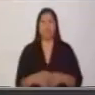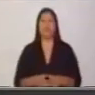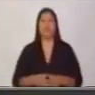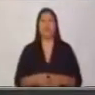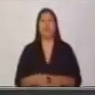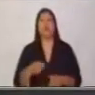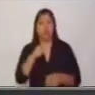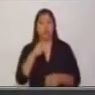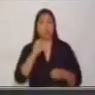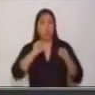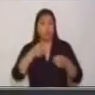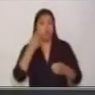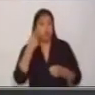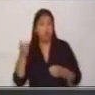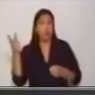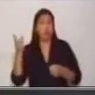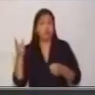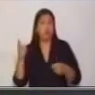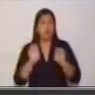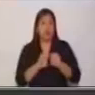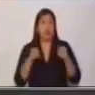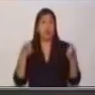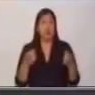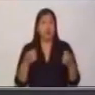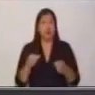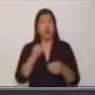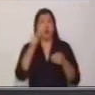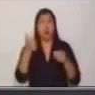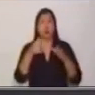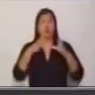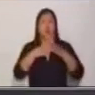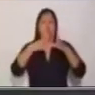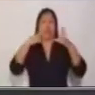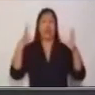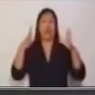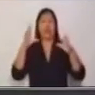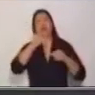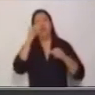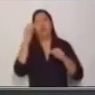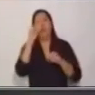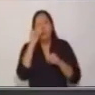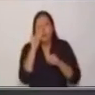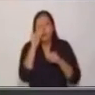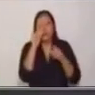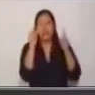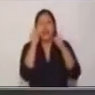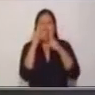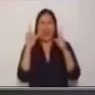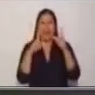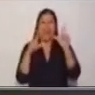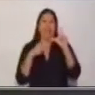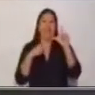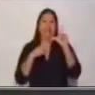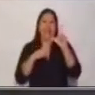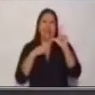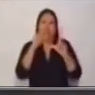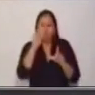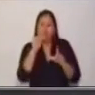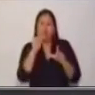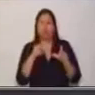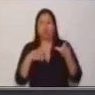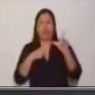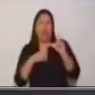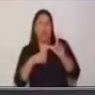los periódicos que algunas fuentes son grandes, otras son pequeñas, pero llaman la atención del lector. Luego tenemos el lead o